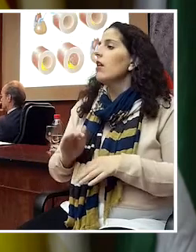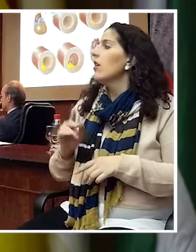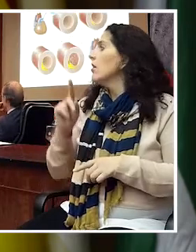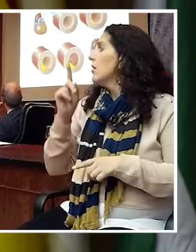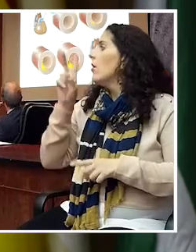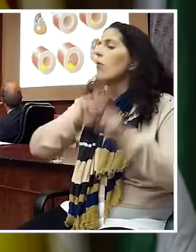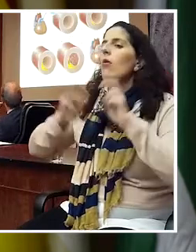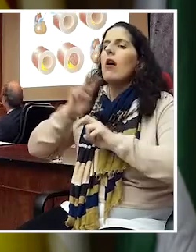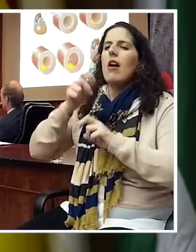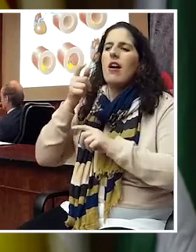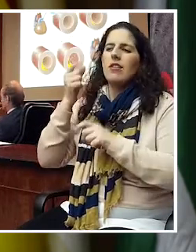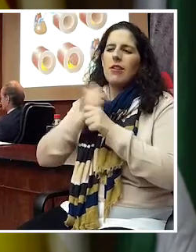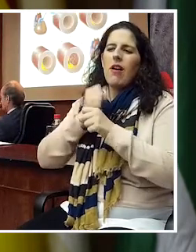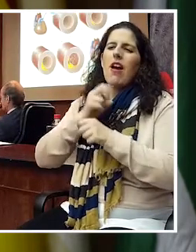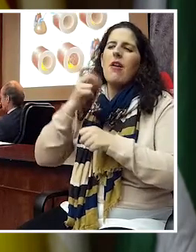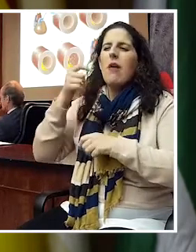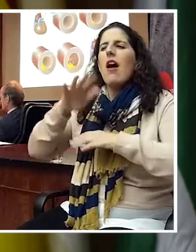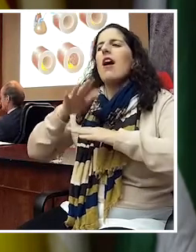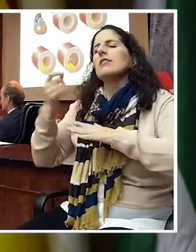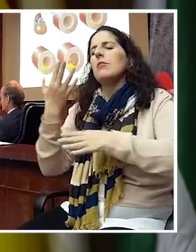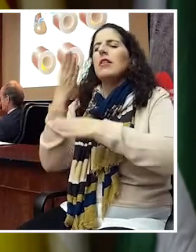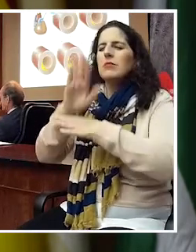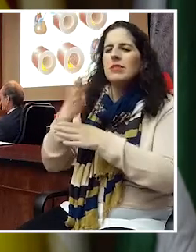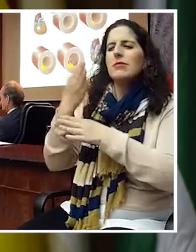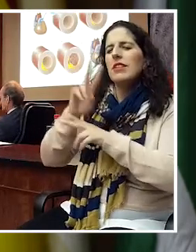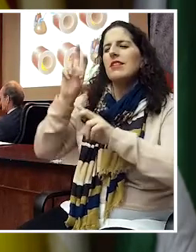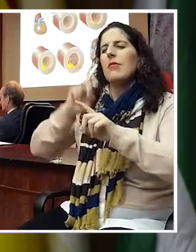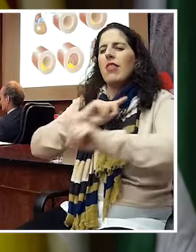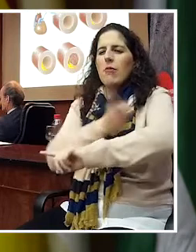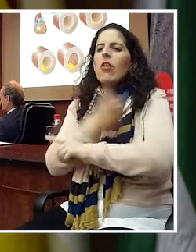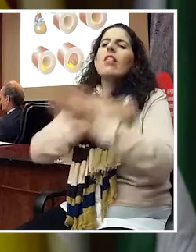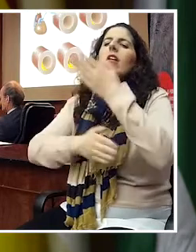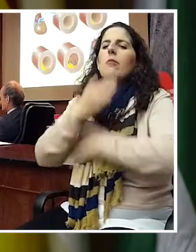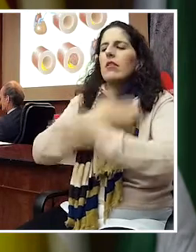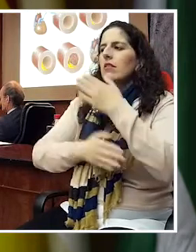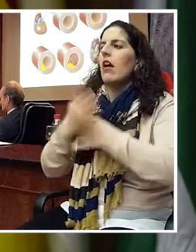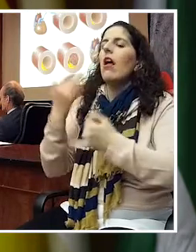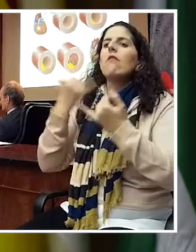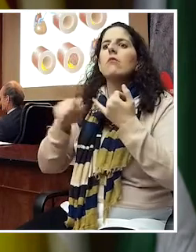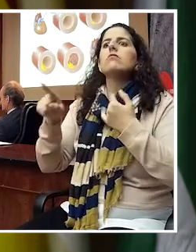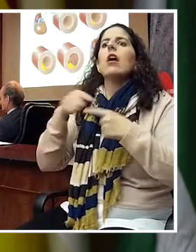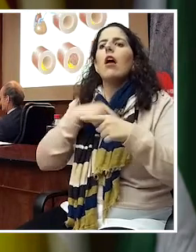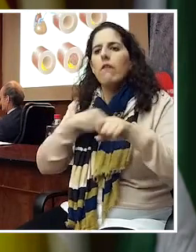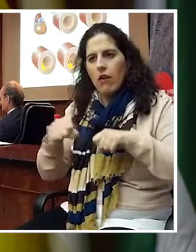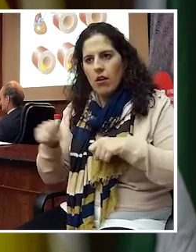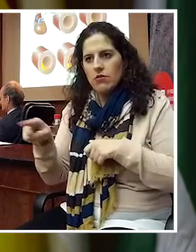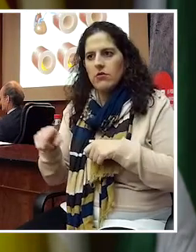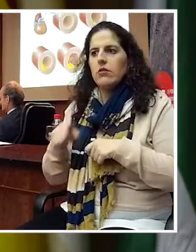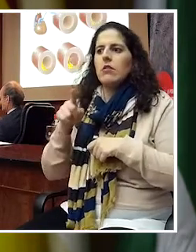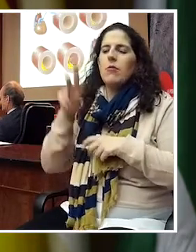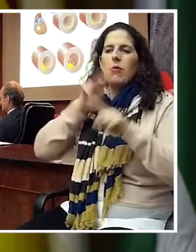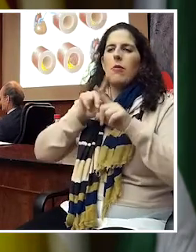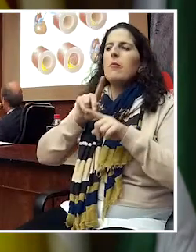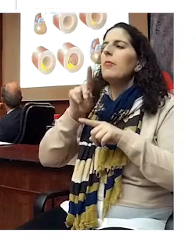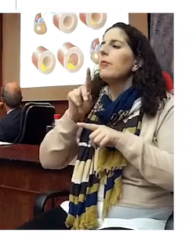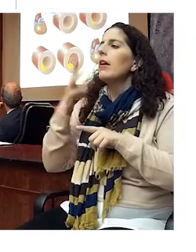trabajando más en otros aspectos del deporte, siempre orientado a ayudar a los discapacitados, tuvo un infarto. Como todos sabéis, el infarto se